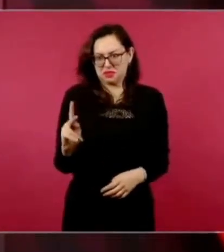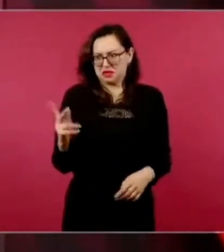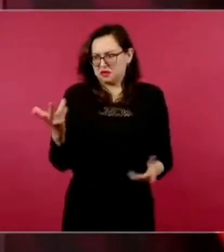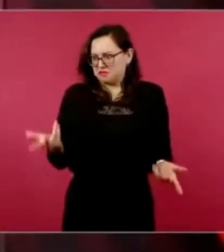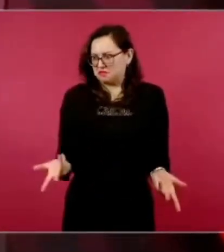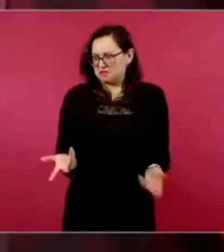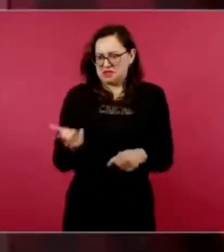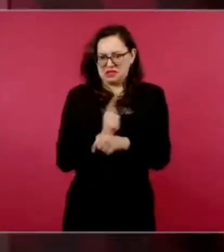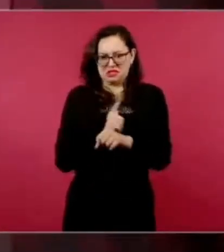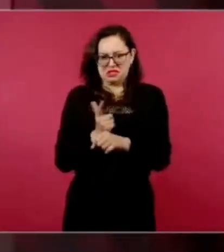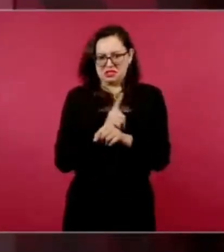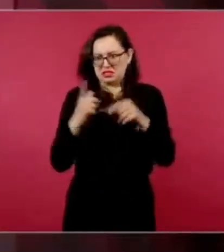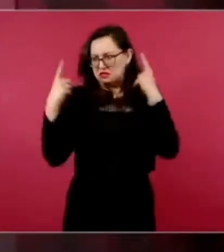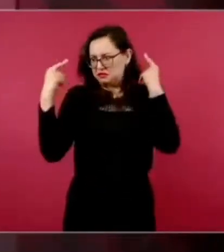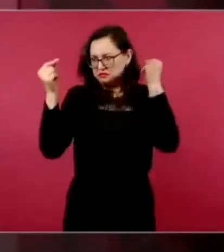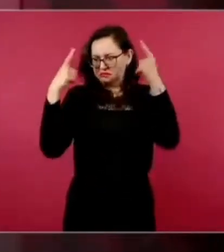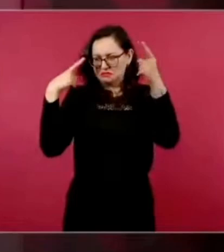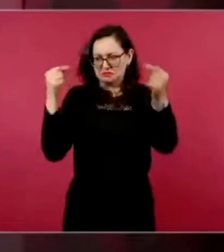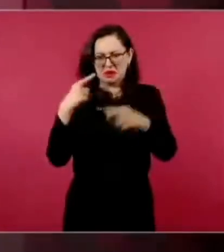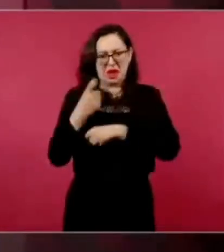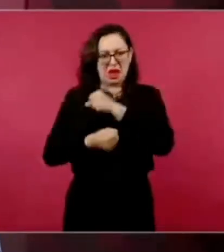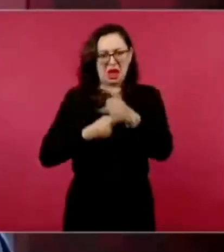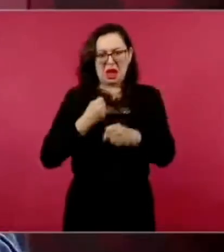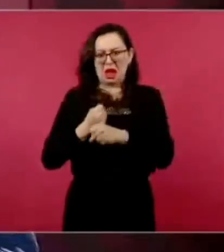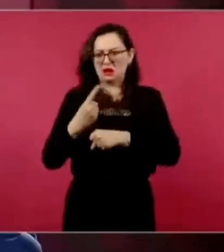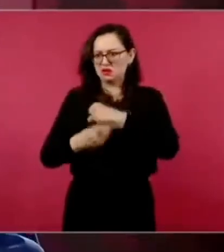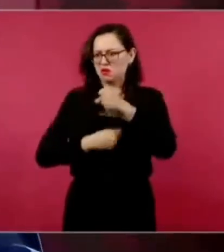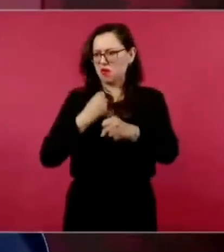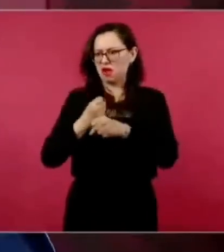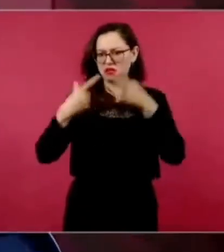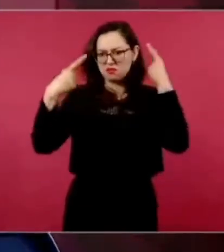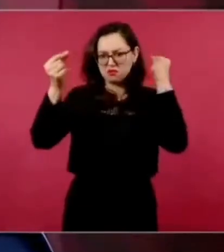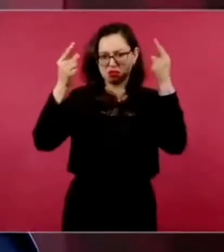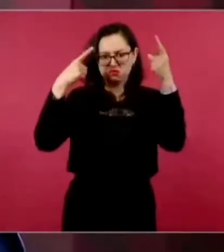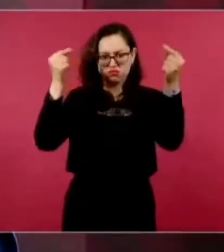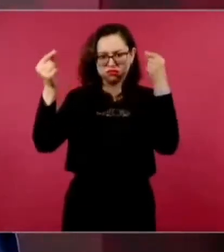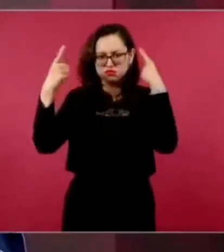pues se escoge, la gente vota.